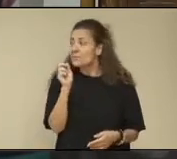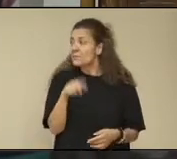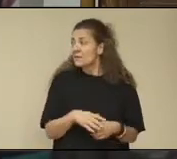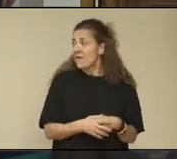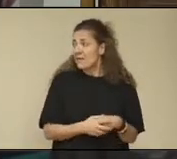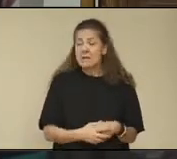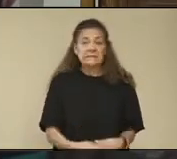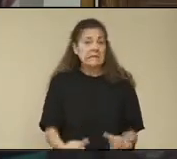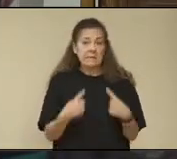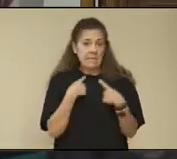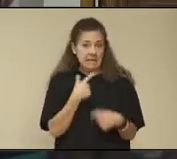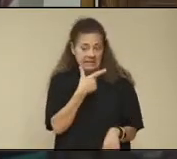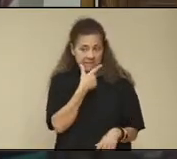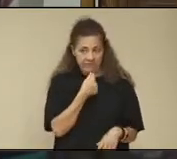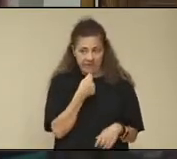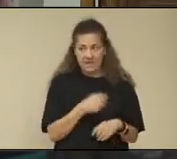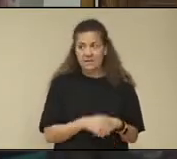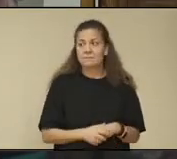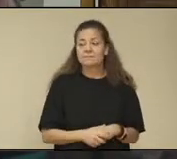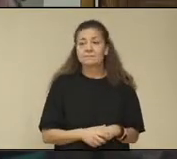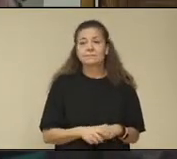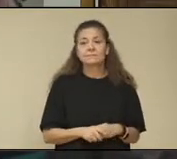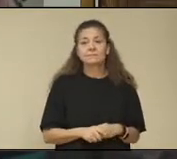cierta rapidez.